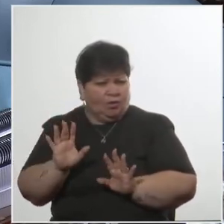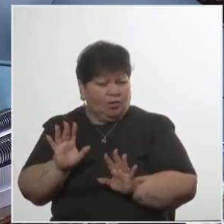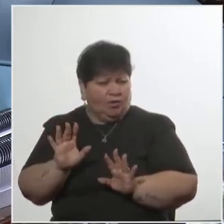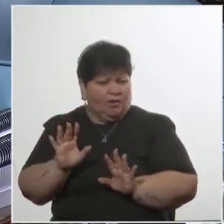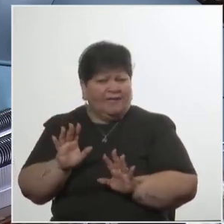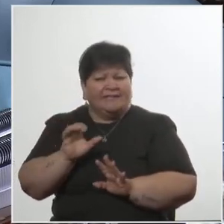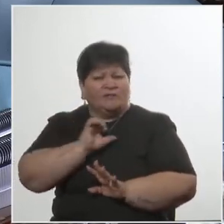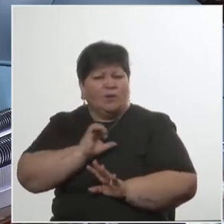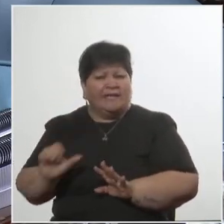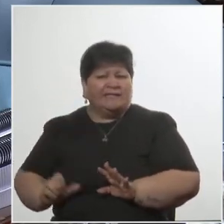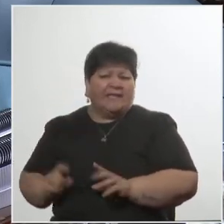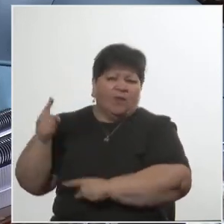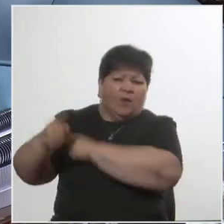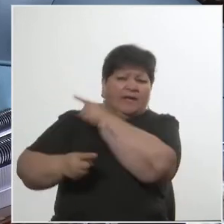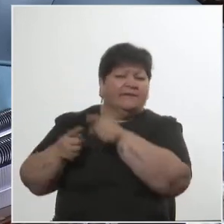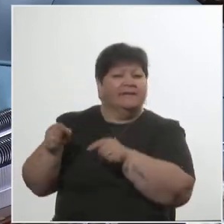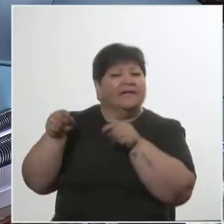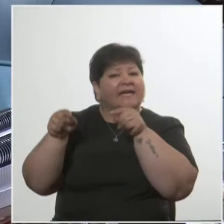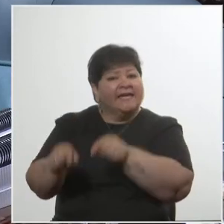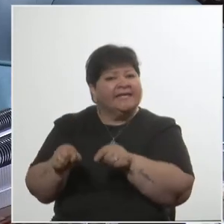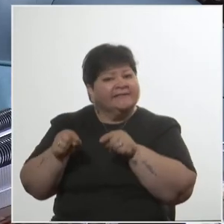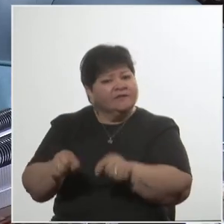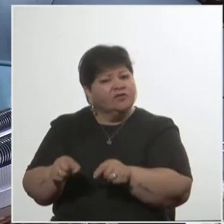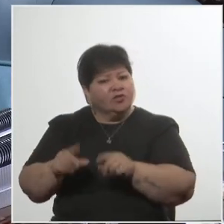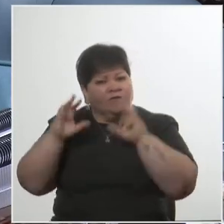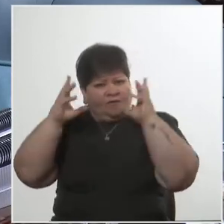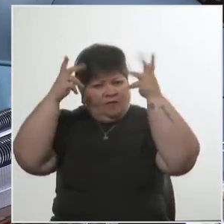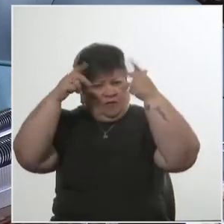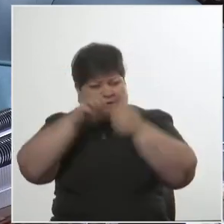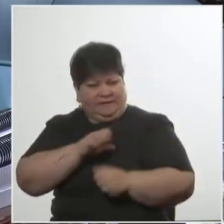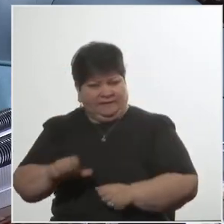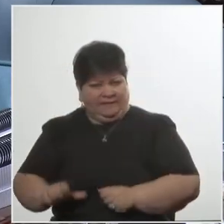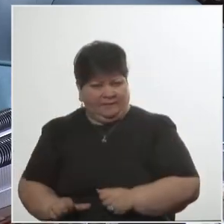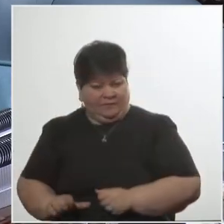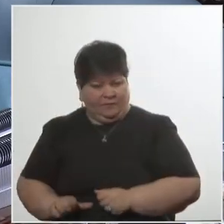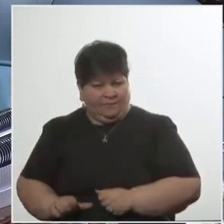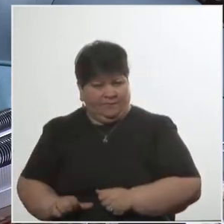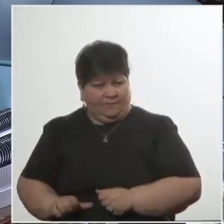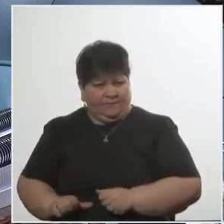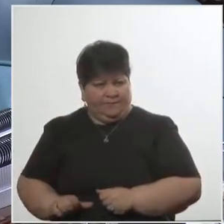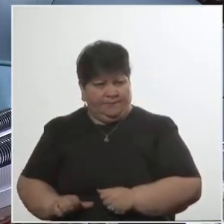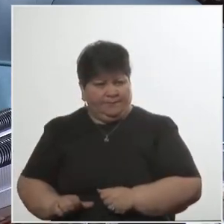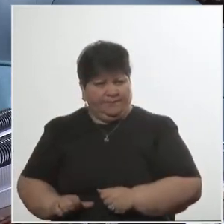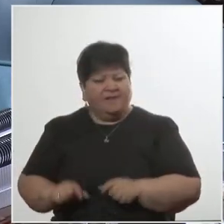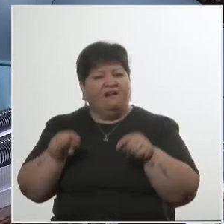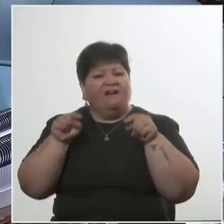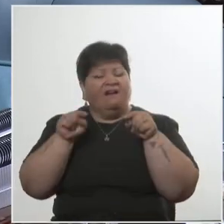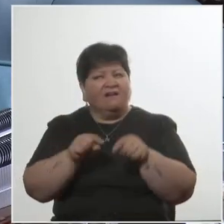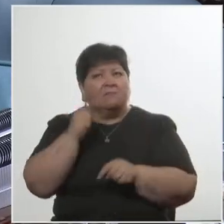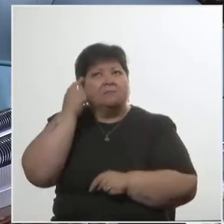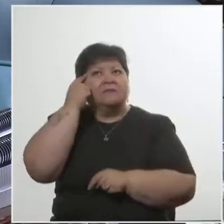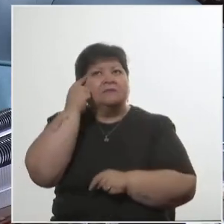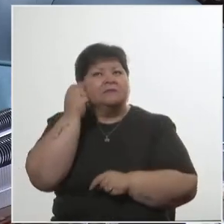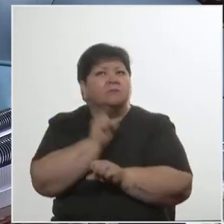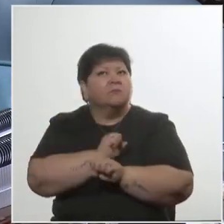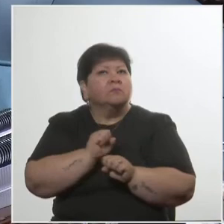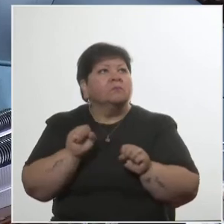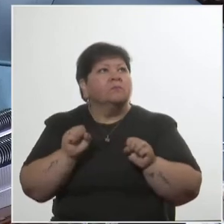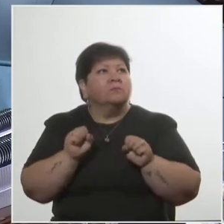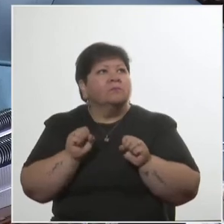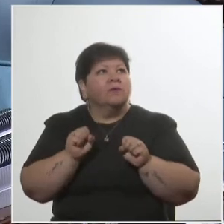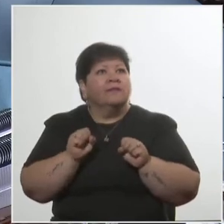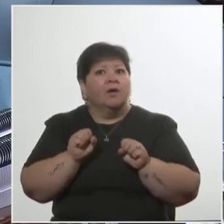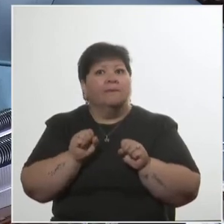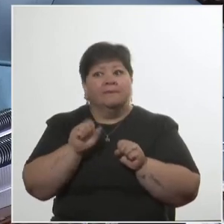agrediendo Y eso se llama terrorismo de estado y es lo que acá podemos pensar que gente